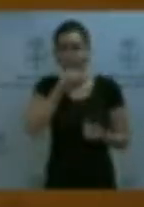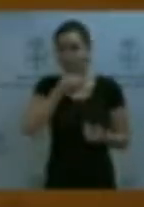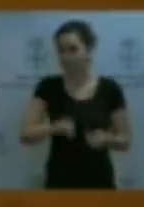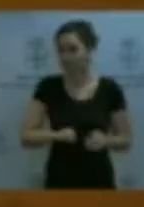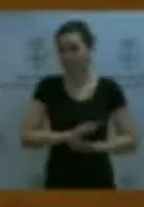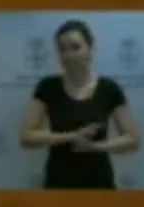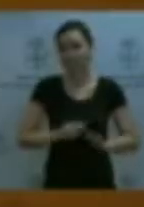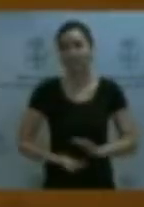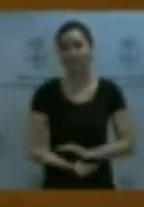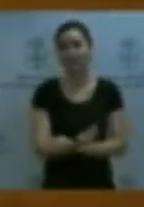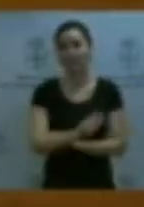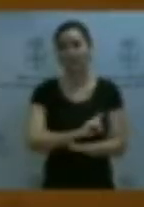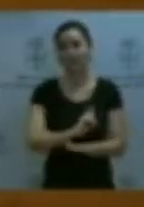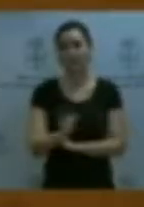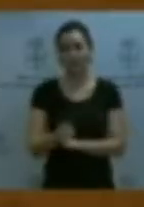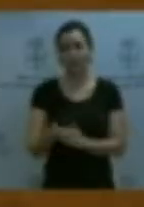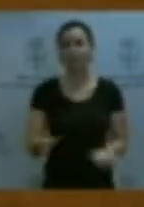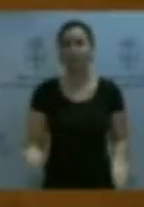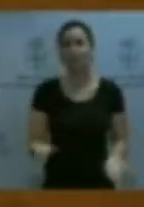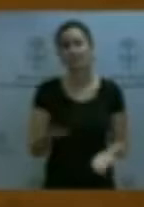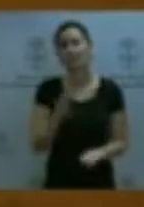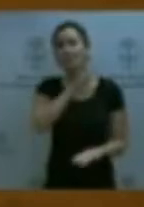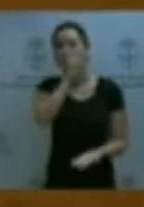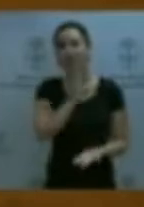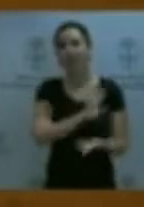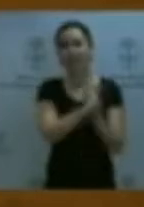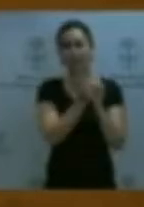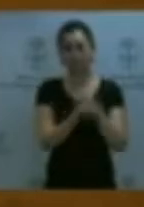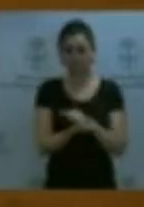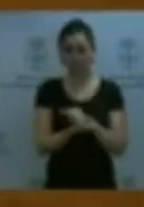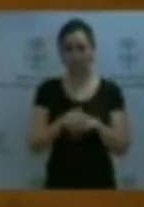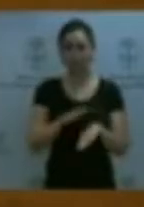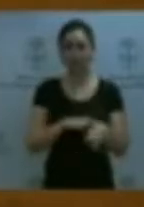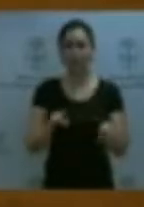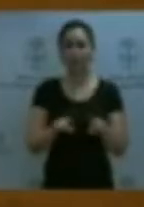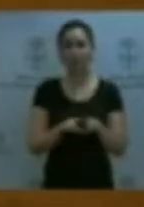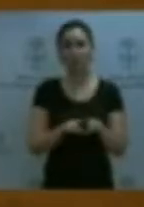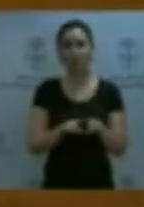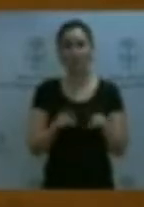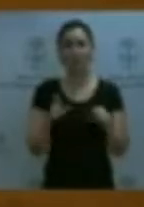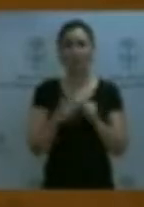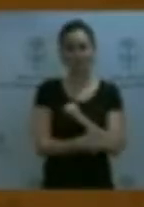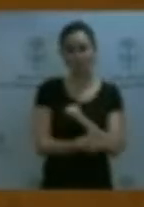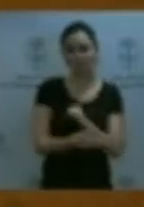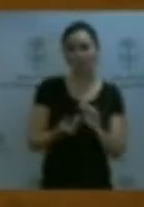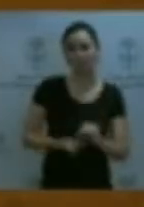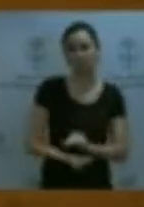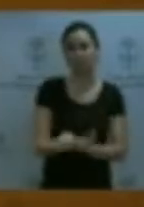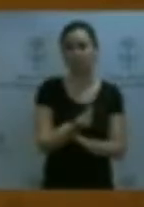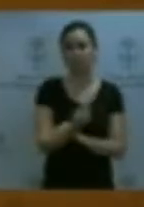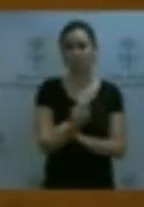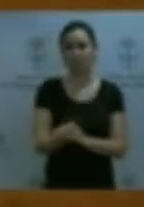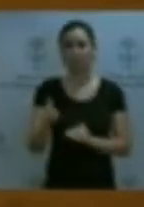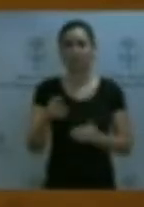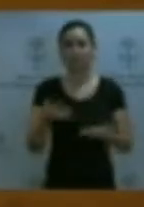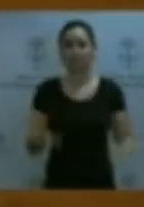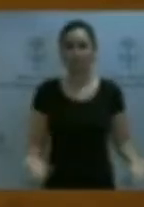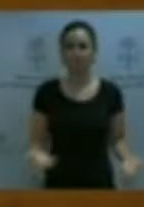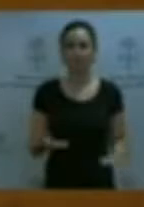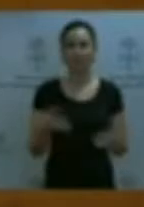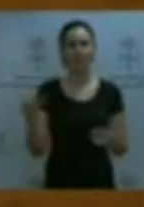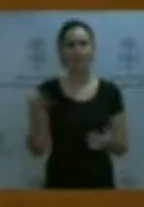contrario, que no se remuevan obstáculos que puedan ayudar a realmente la conciliación de la